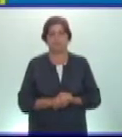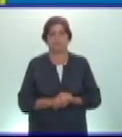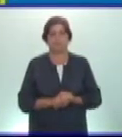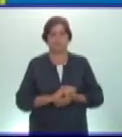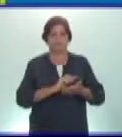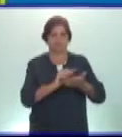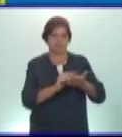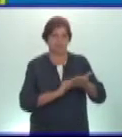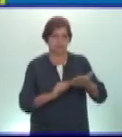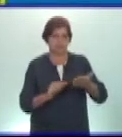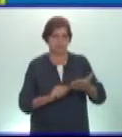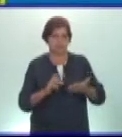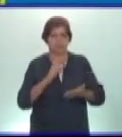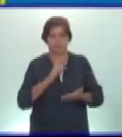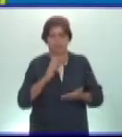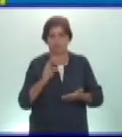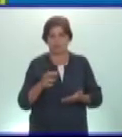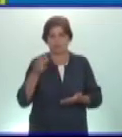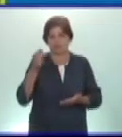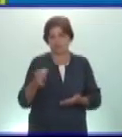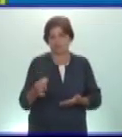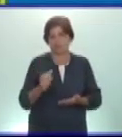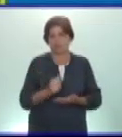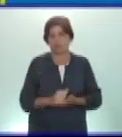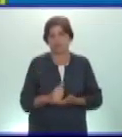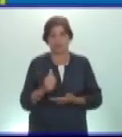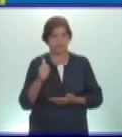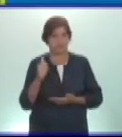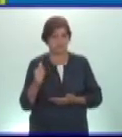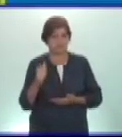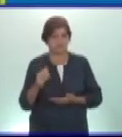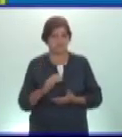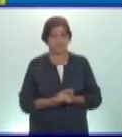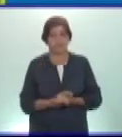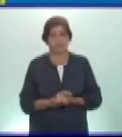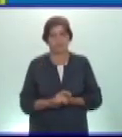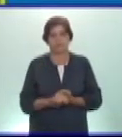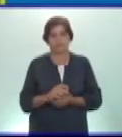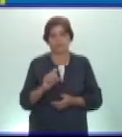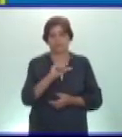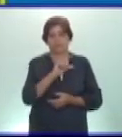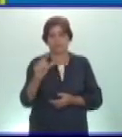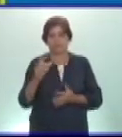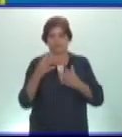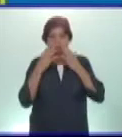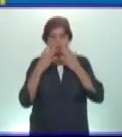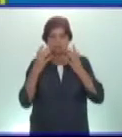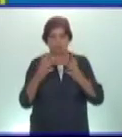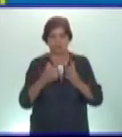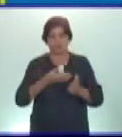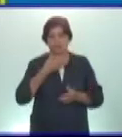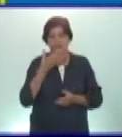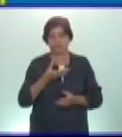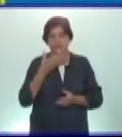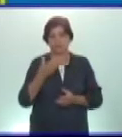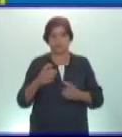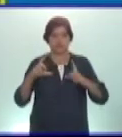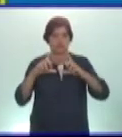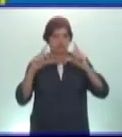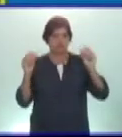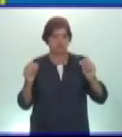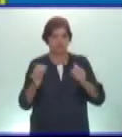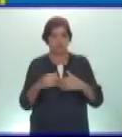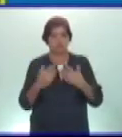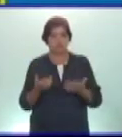Copia la respuesta correcta. El asunto fundamental tratado en el texto es el suspiro del punto de la